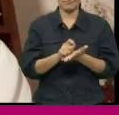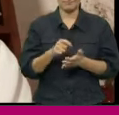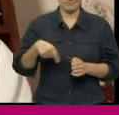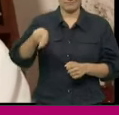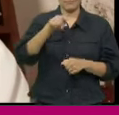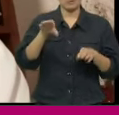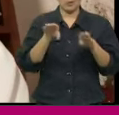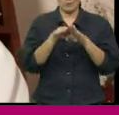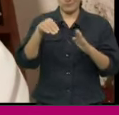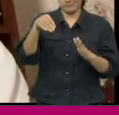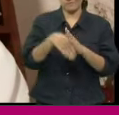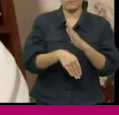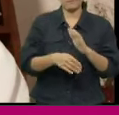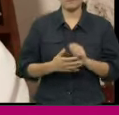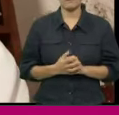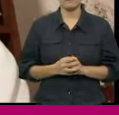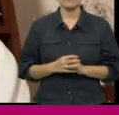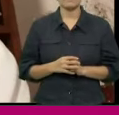Francamente, me parece